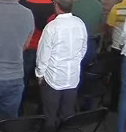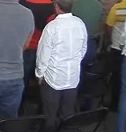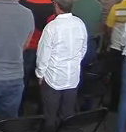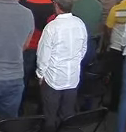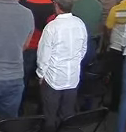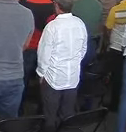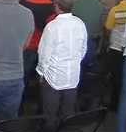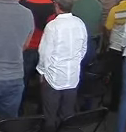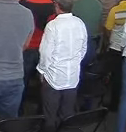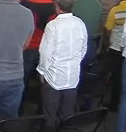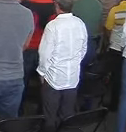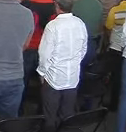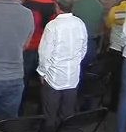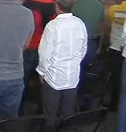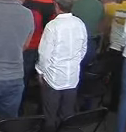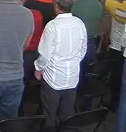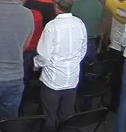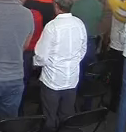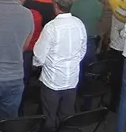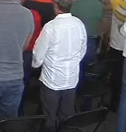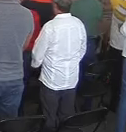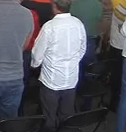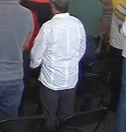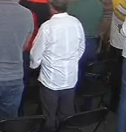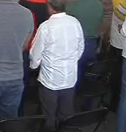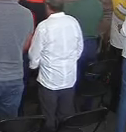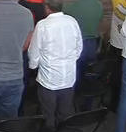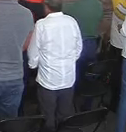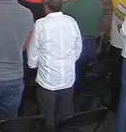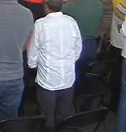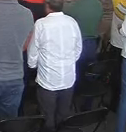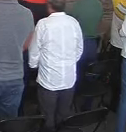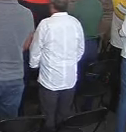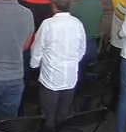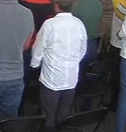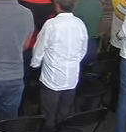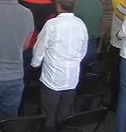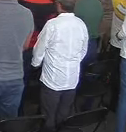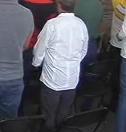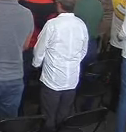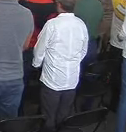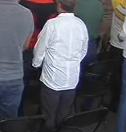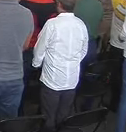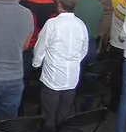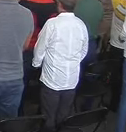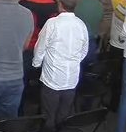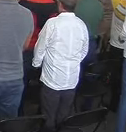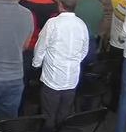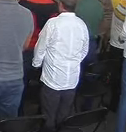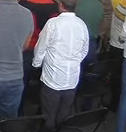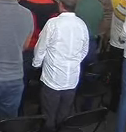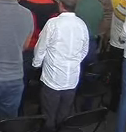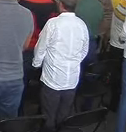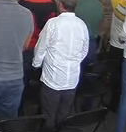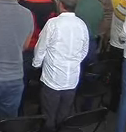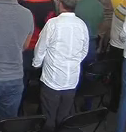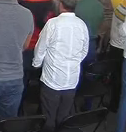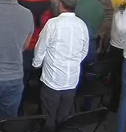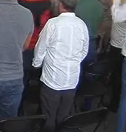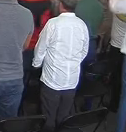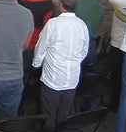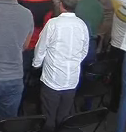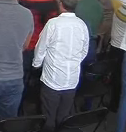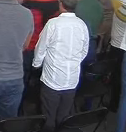Preside este evento, Supervisión de Obra, Modernización del Puerto de Coatzacoalcos, el Presidente Constitucional de los Estados